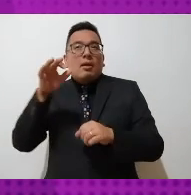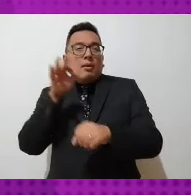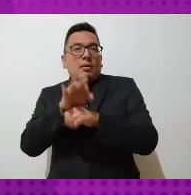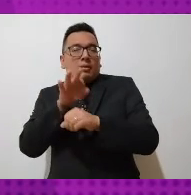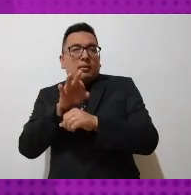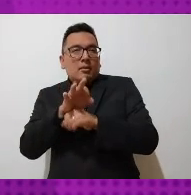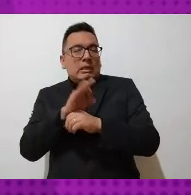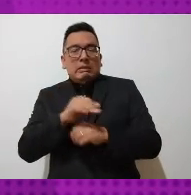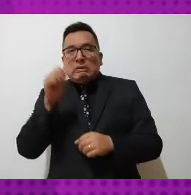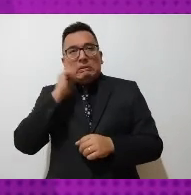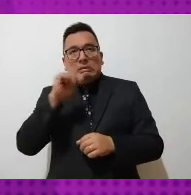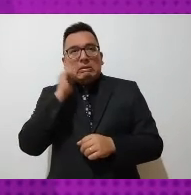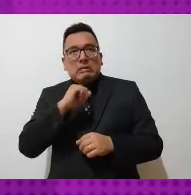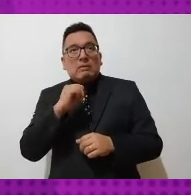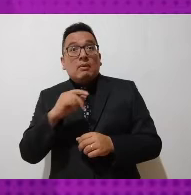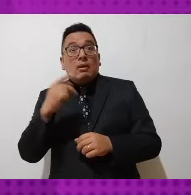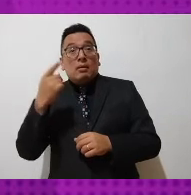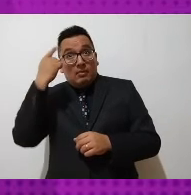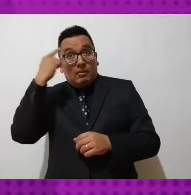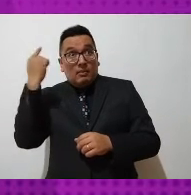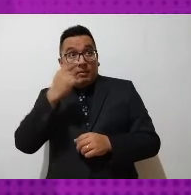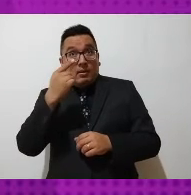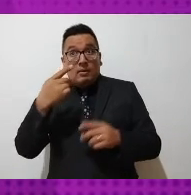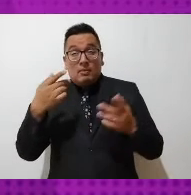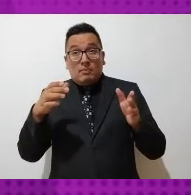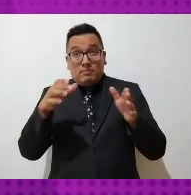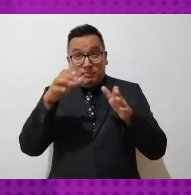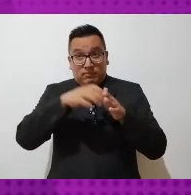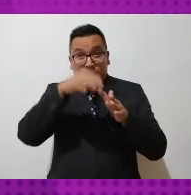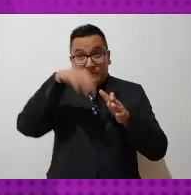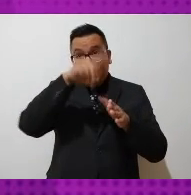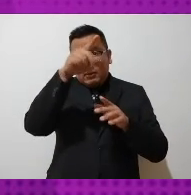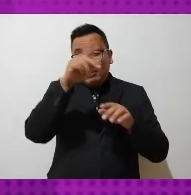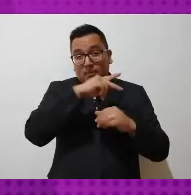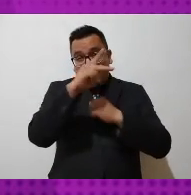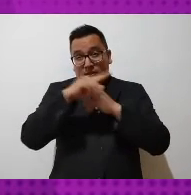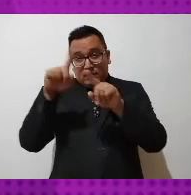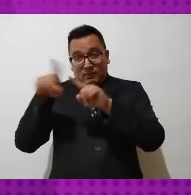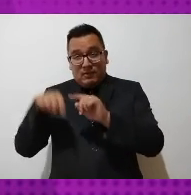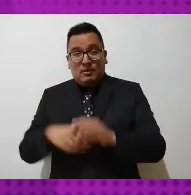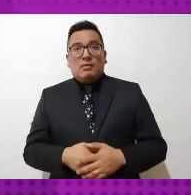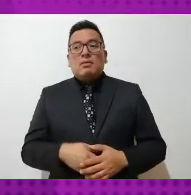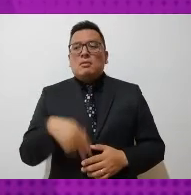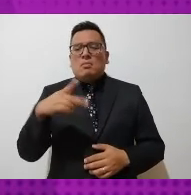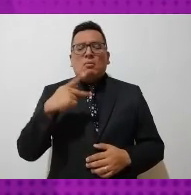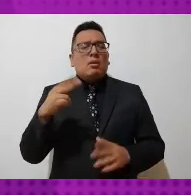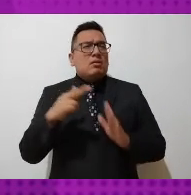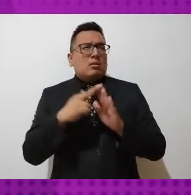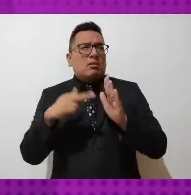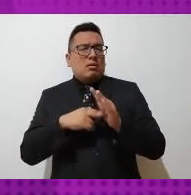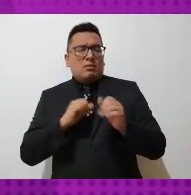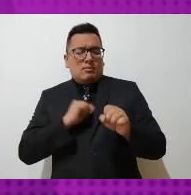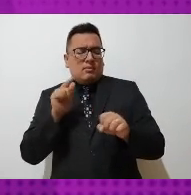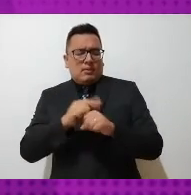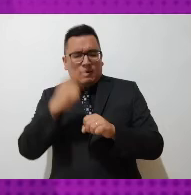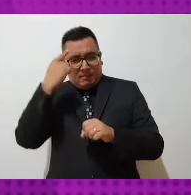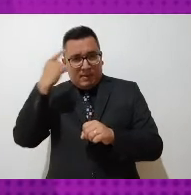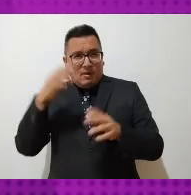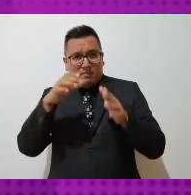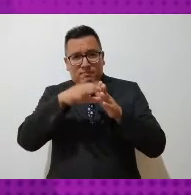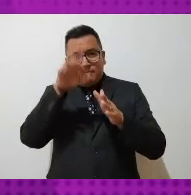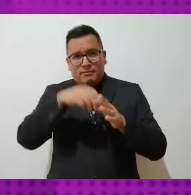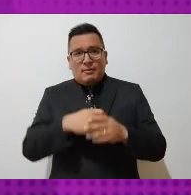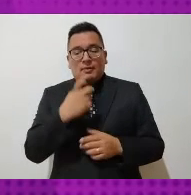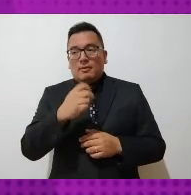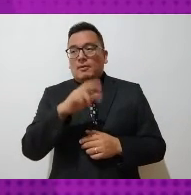protección, ¿no? O de vigilancia al voto migrante, tienen una estructura especial para el voto migrante, y es aquí donde entra